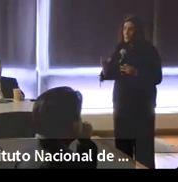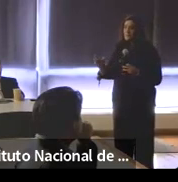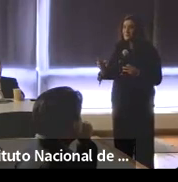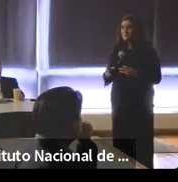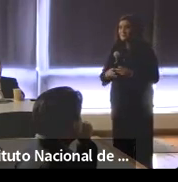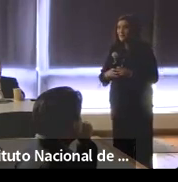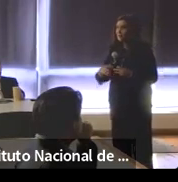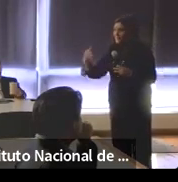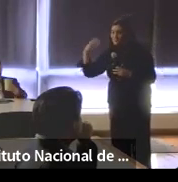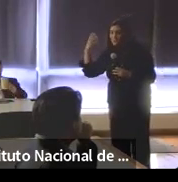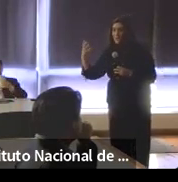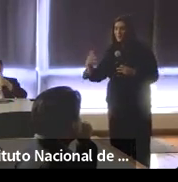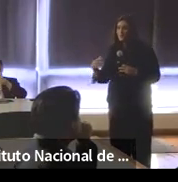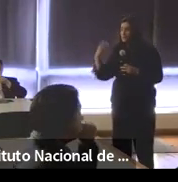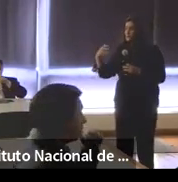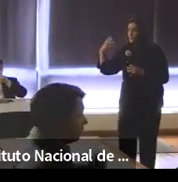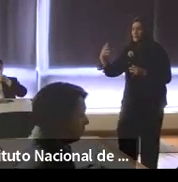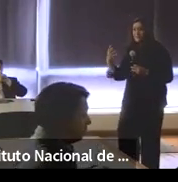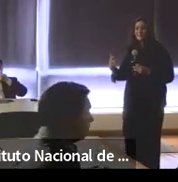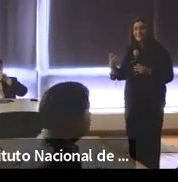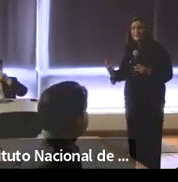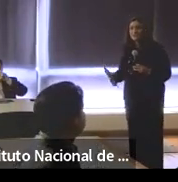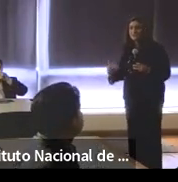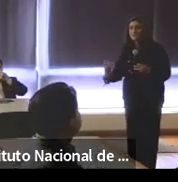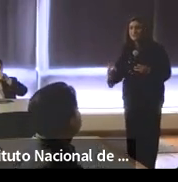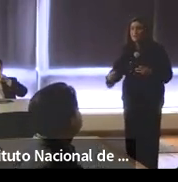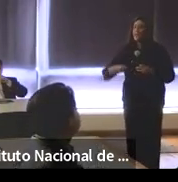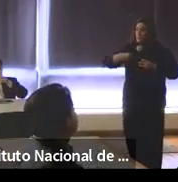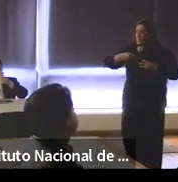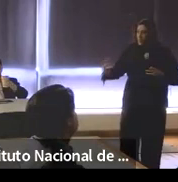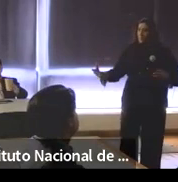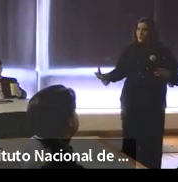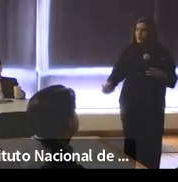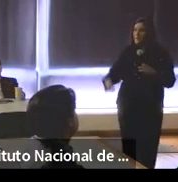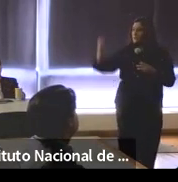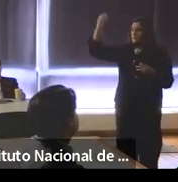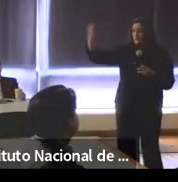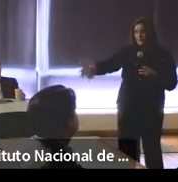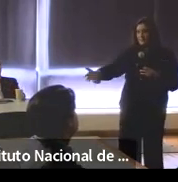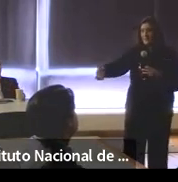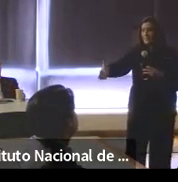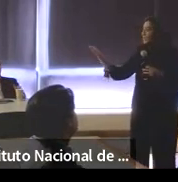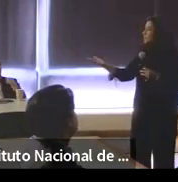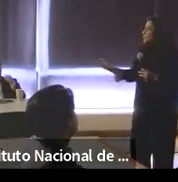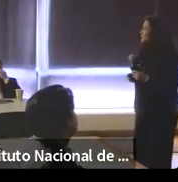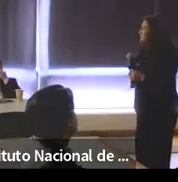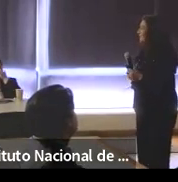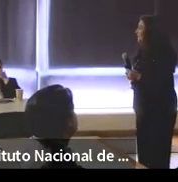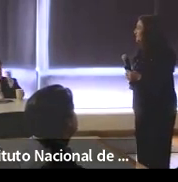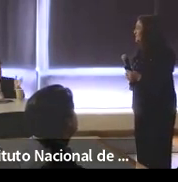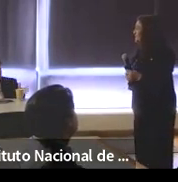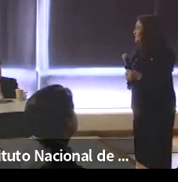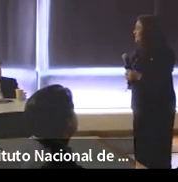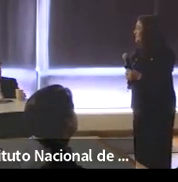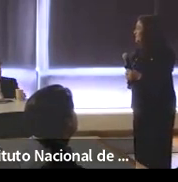ahora es difícil ahora he escuchado incluso tomadores de decisiones que dicen mi cuerpo de gobierno está integrado por puras